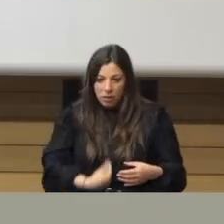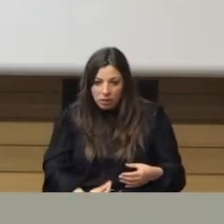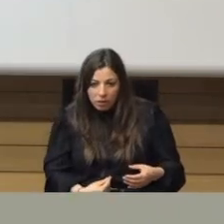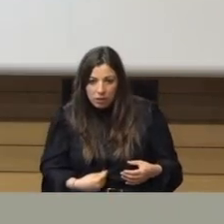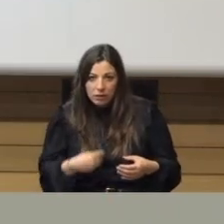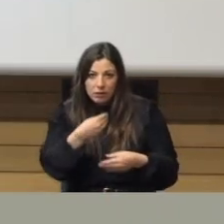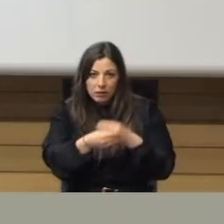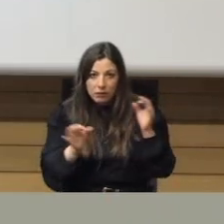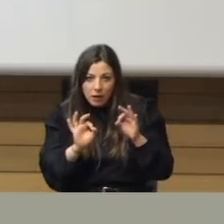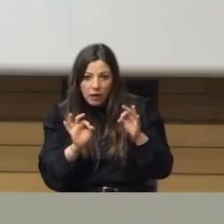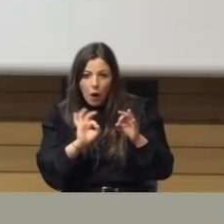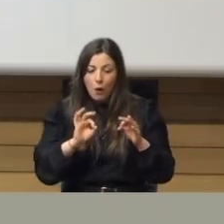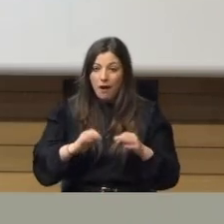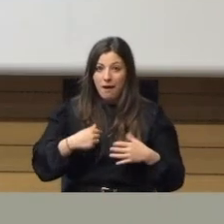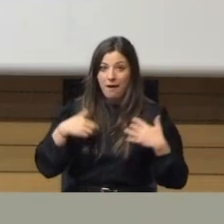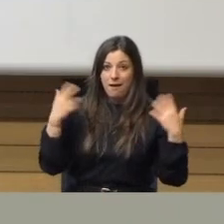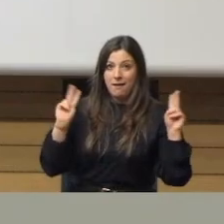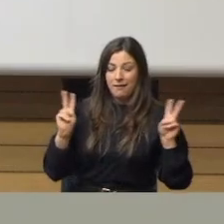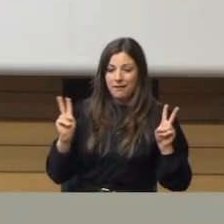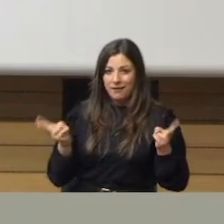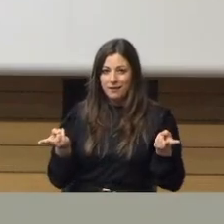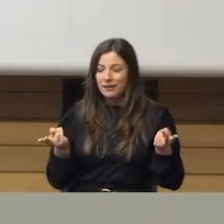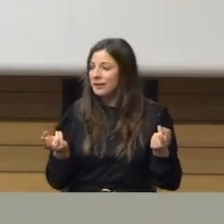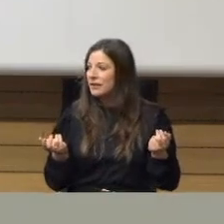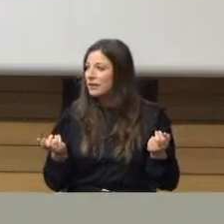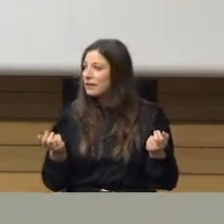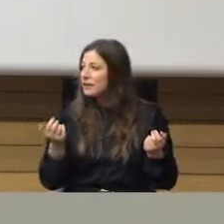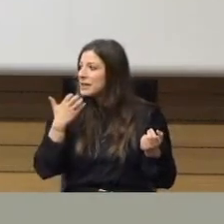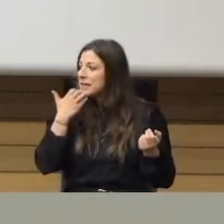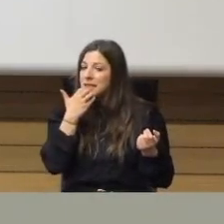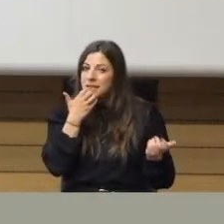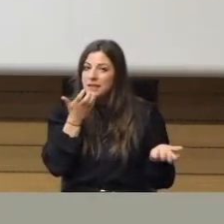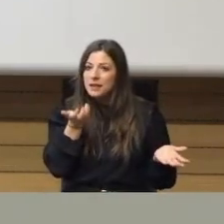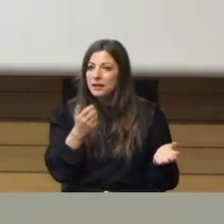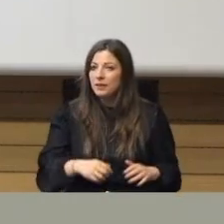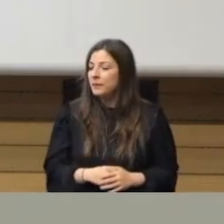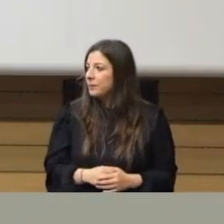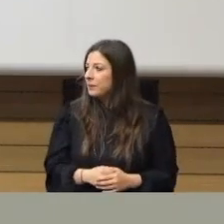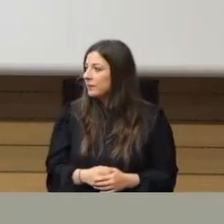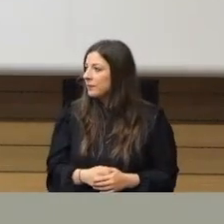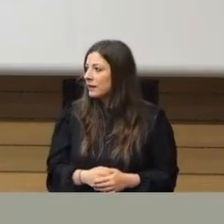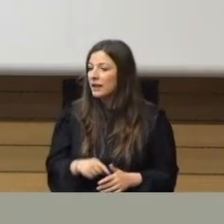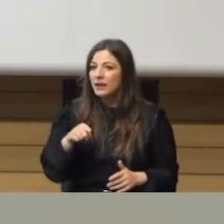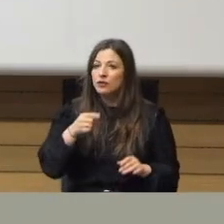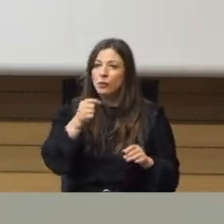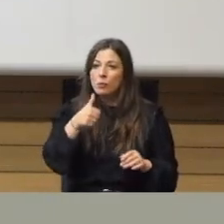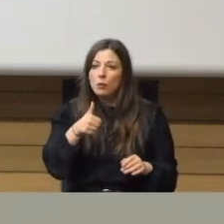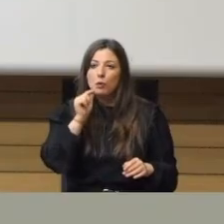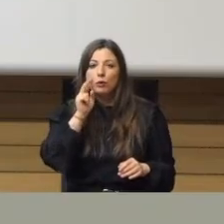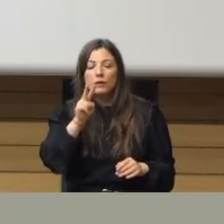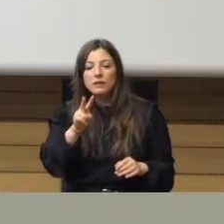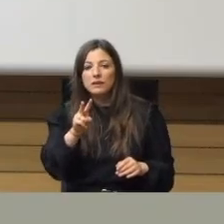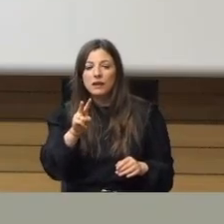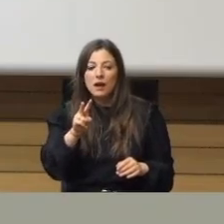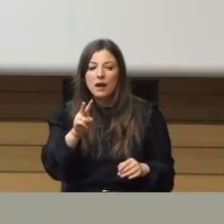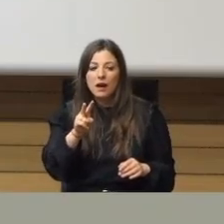y colocarme. Claro, pero él dice, y si montamos Esto es un poco una visión muy biologicista, que es en